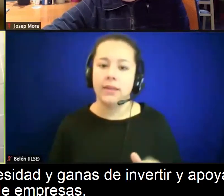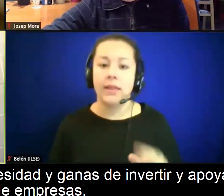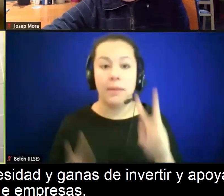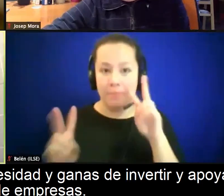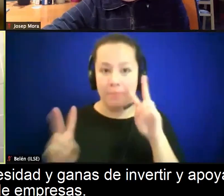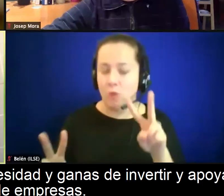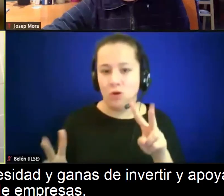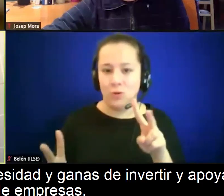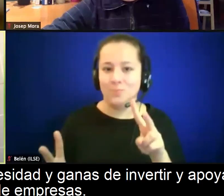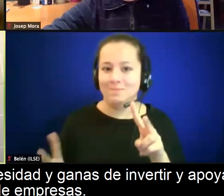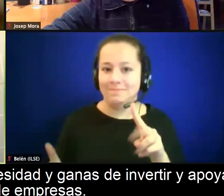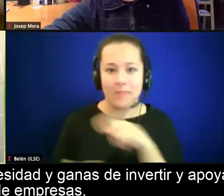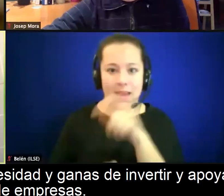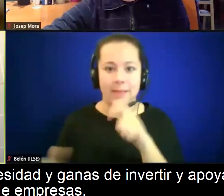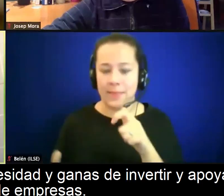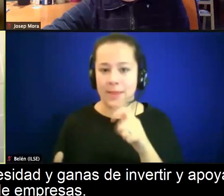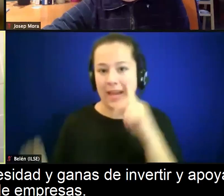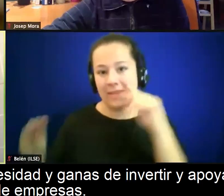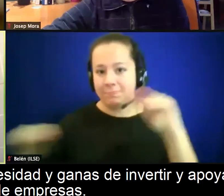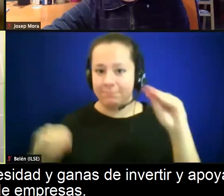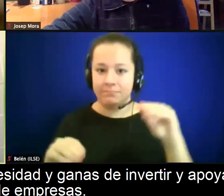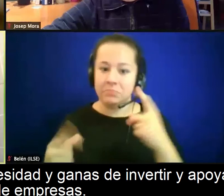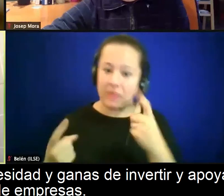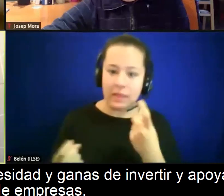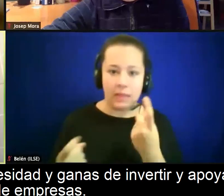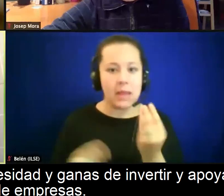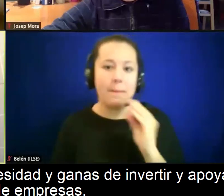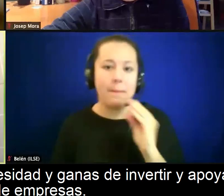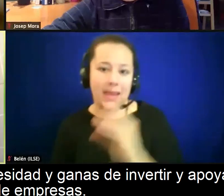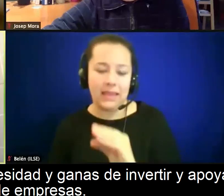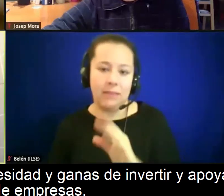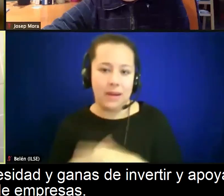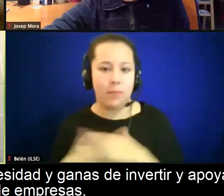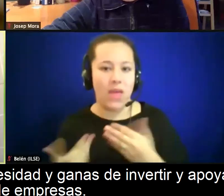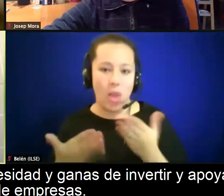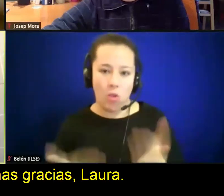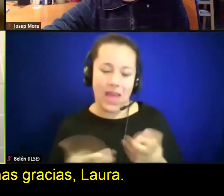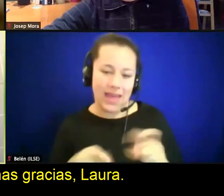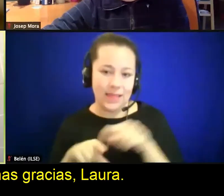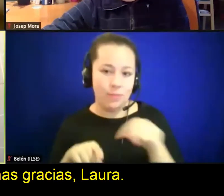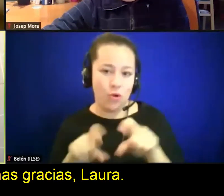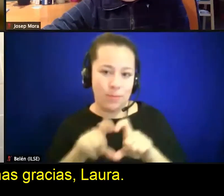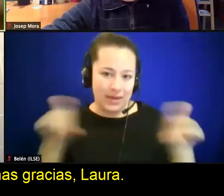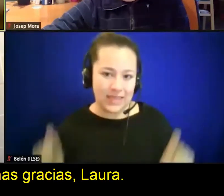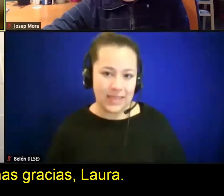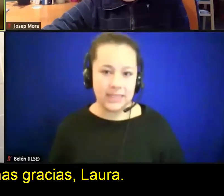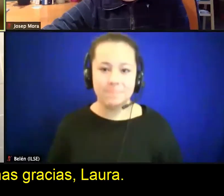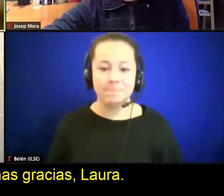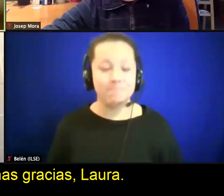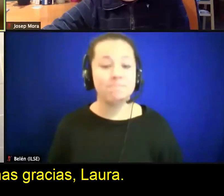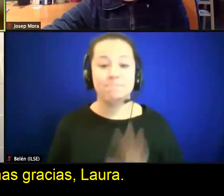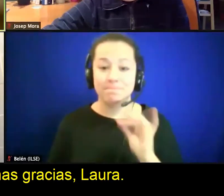percibe, ¿no?, como esta necesidad y ganas de invertir y de apoyar a este tipo de empresas. Ujú. Muy bien, muchas